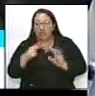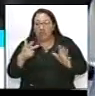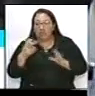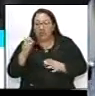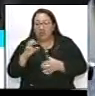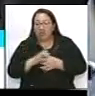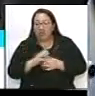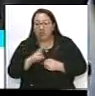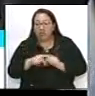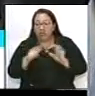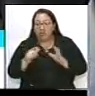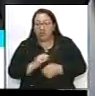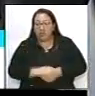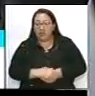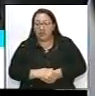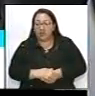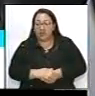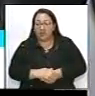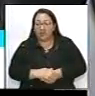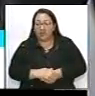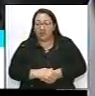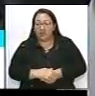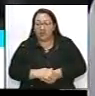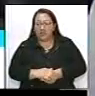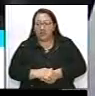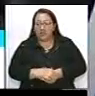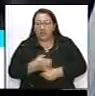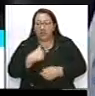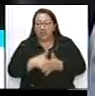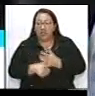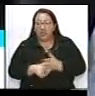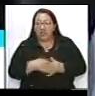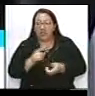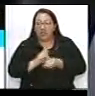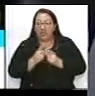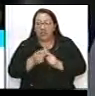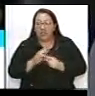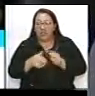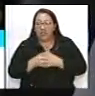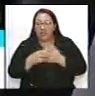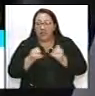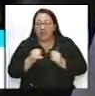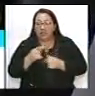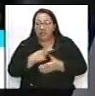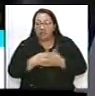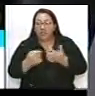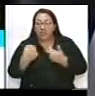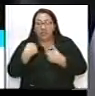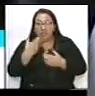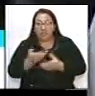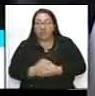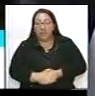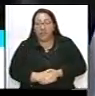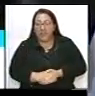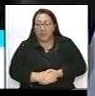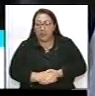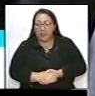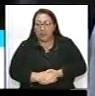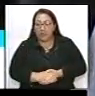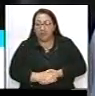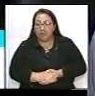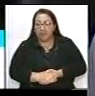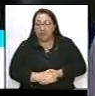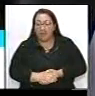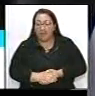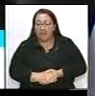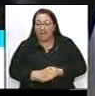agosto del 2017, contiene los oficios de derivación y los informes de semana de representación cuestionados.